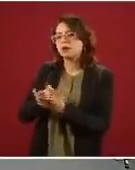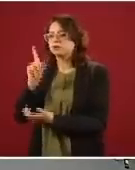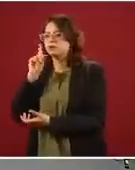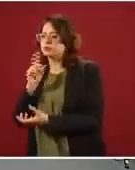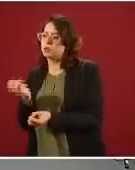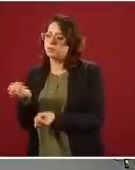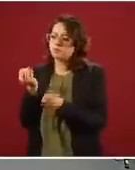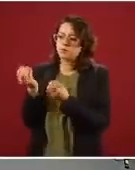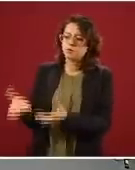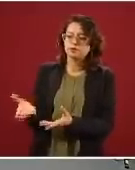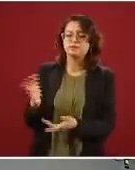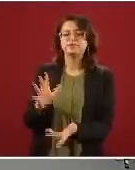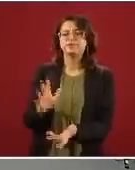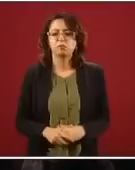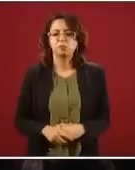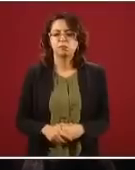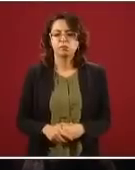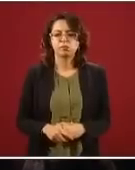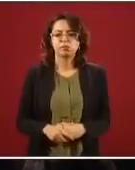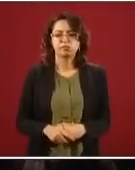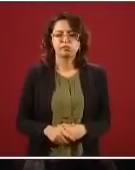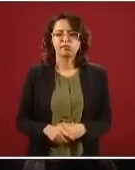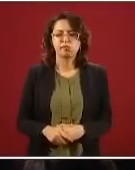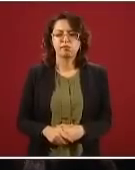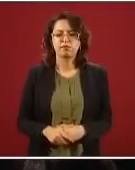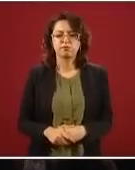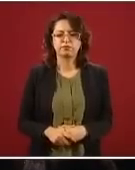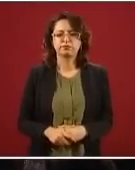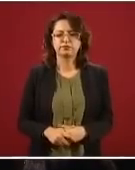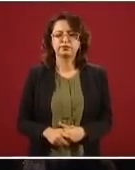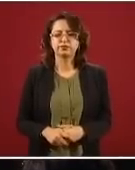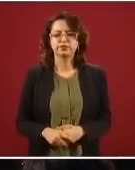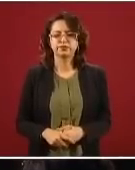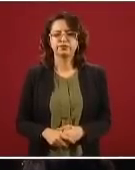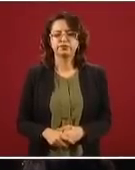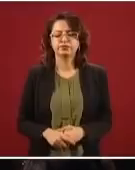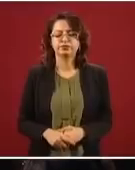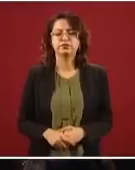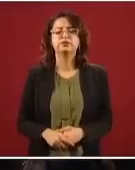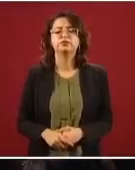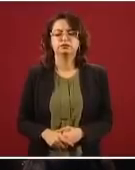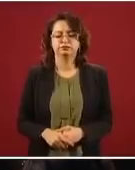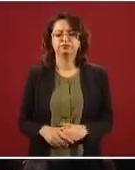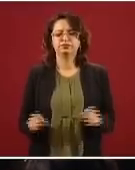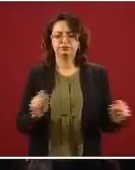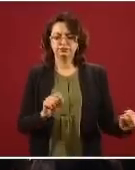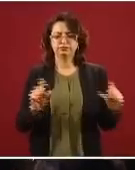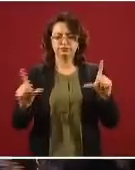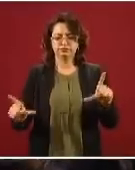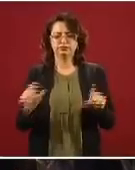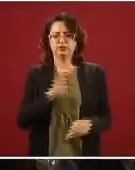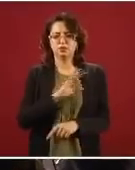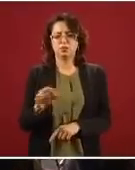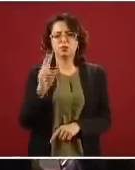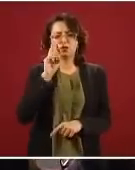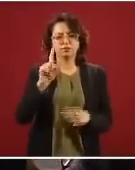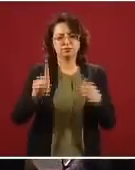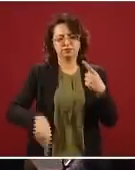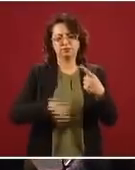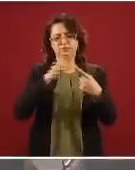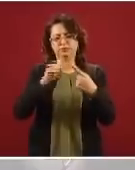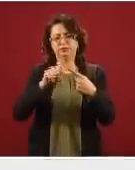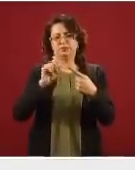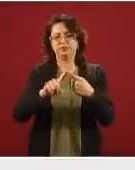esposa. ¿Quién es el… La gráfica, por favor. Ahí está. El segundo es el